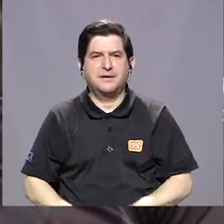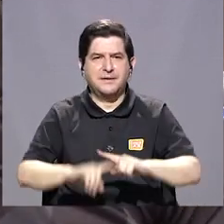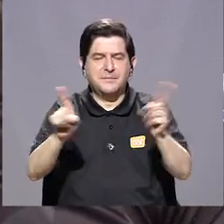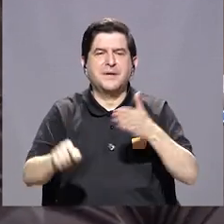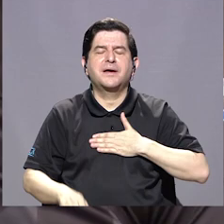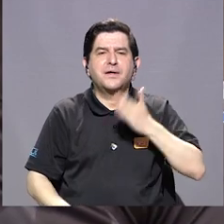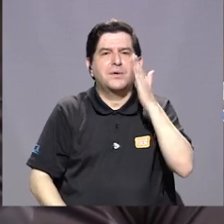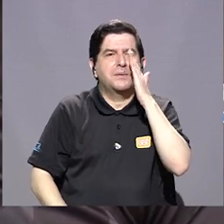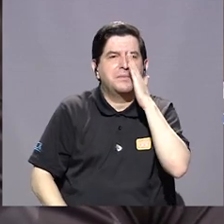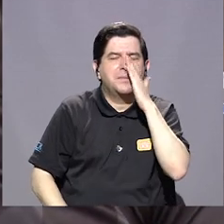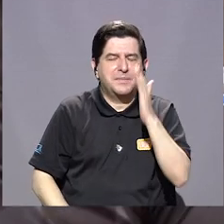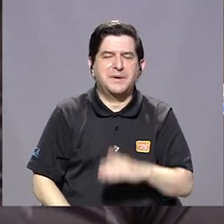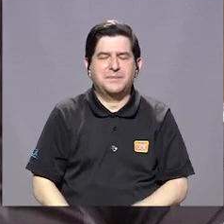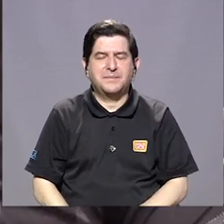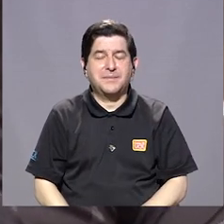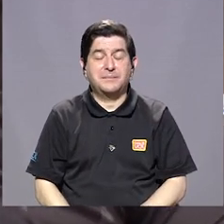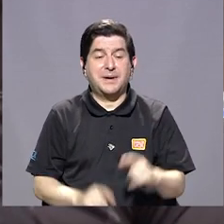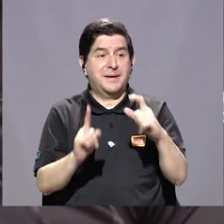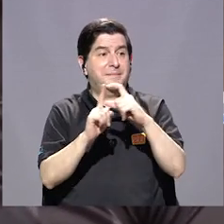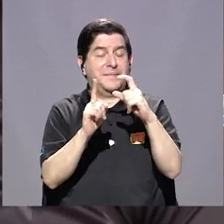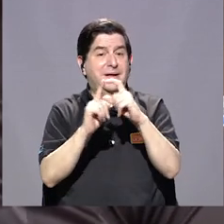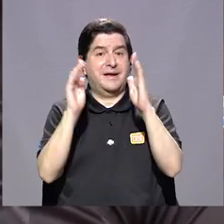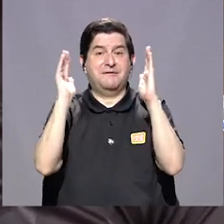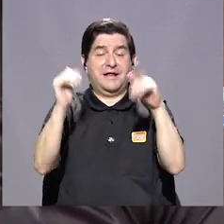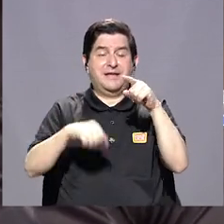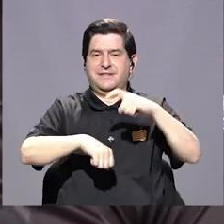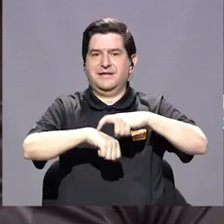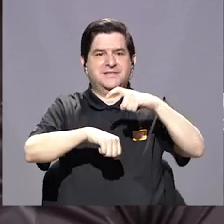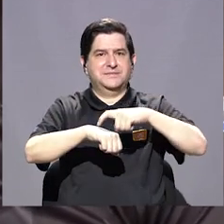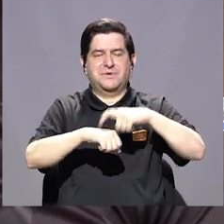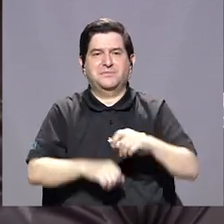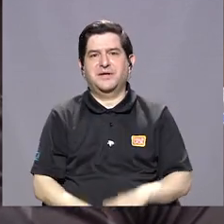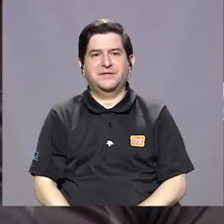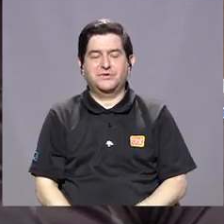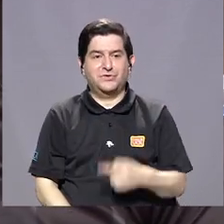mamá es una palabra muy grande, no me cabía en ese momento.